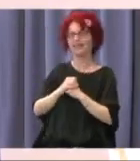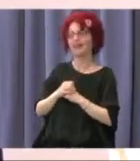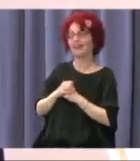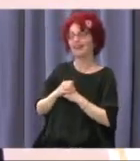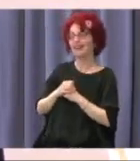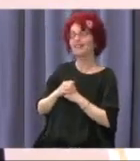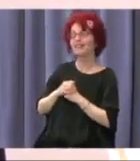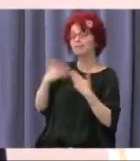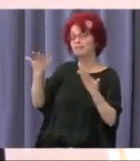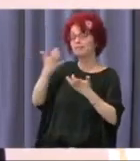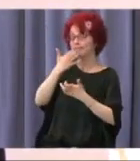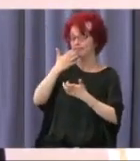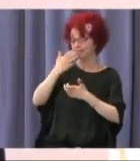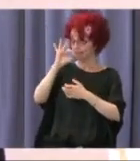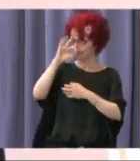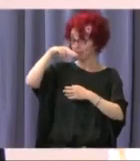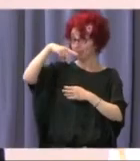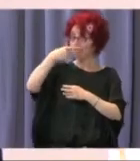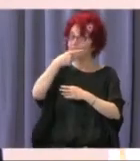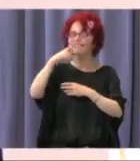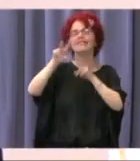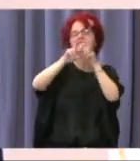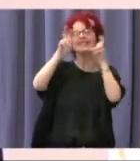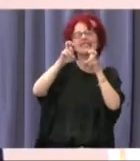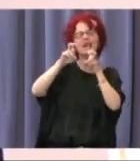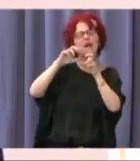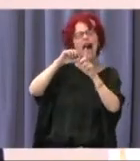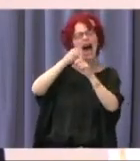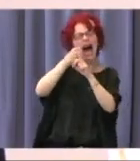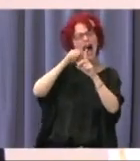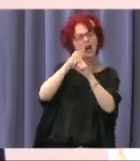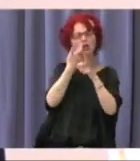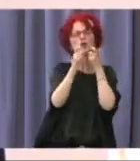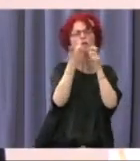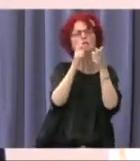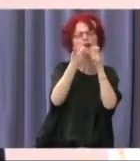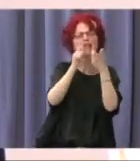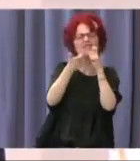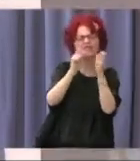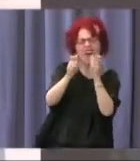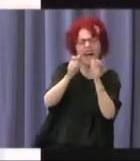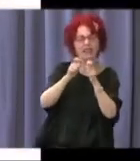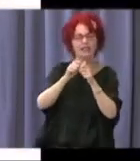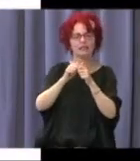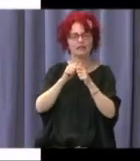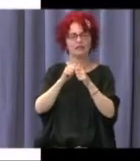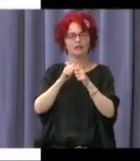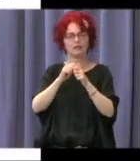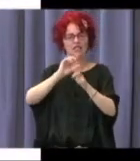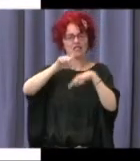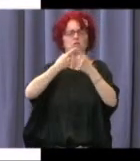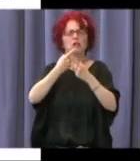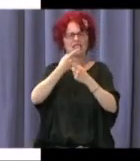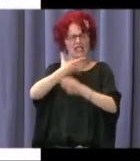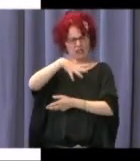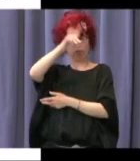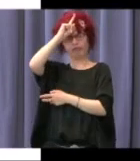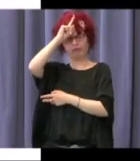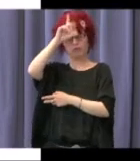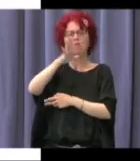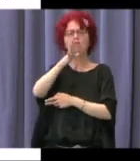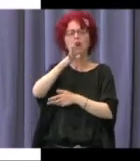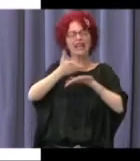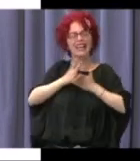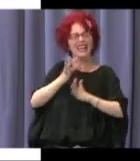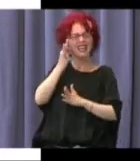Tras una campaña en la ONG contra el acoso verbal, las mujeres, el alcalde de Buenos Aires defendió lo halago grosero y después se arrepintió. Se arrepintió porque su hija le